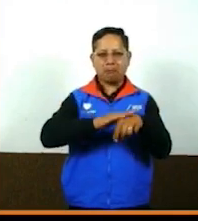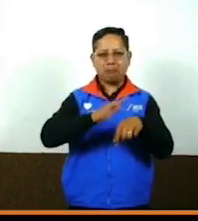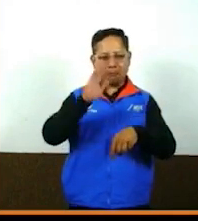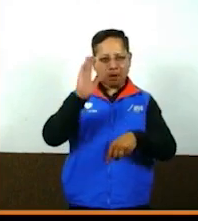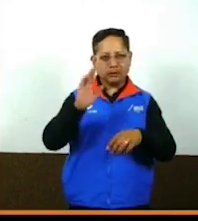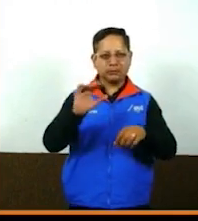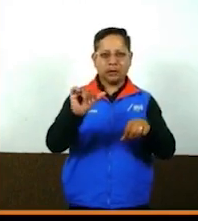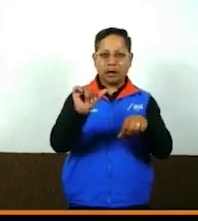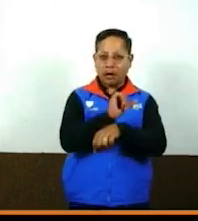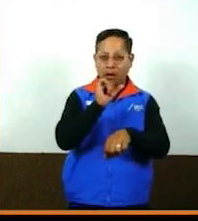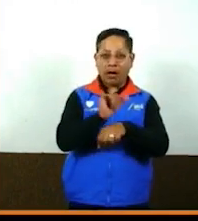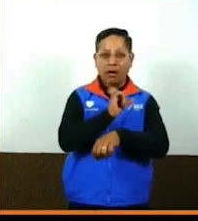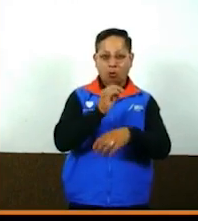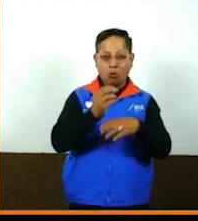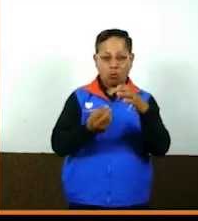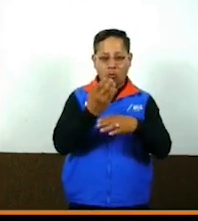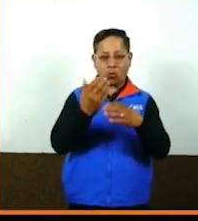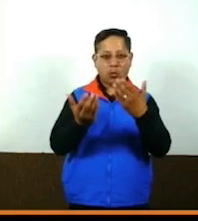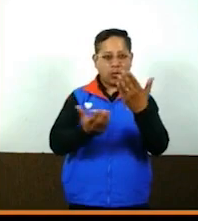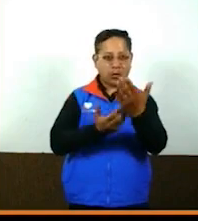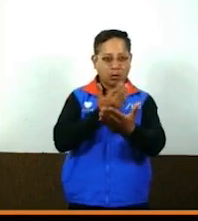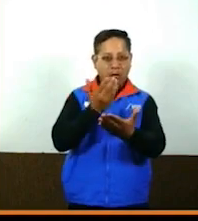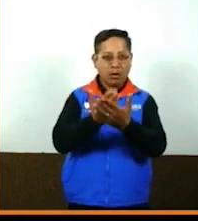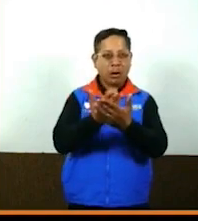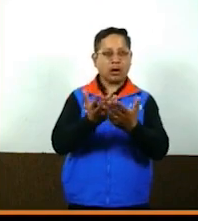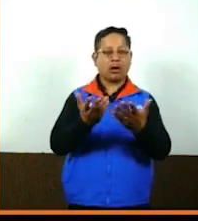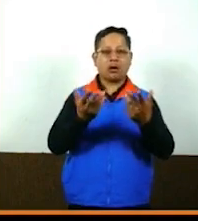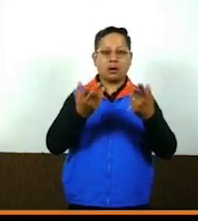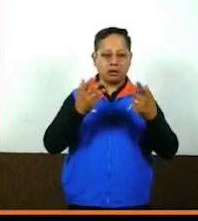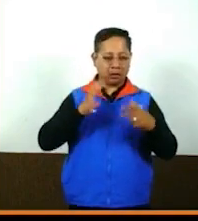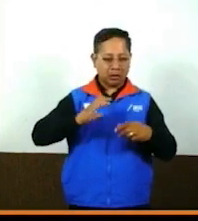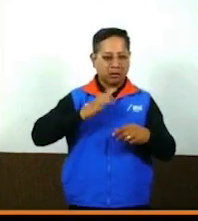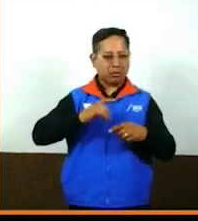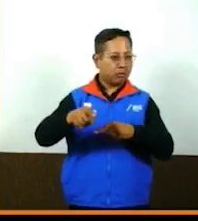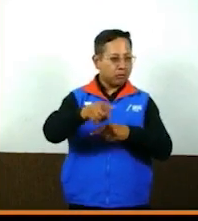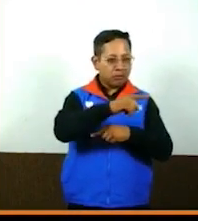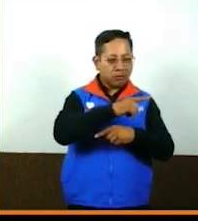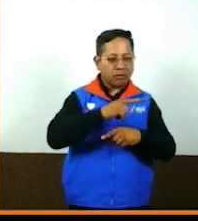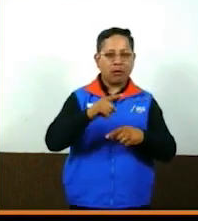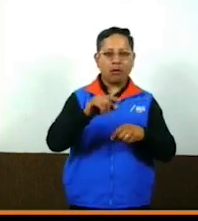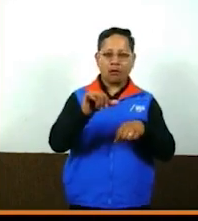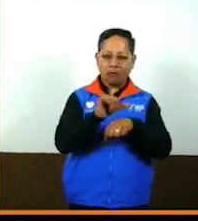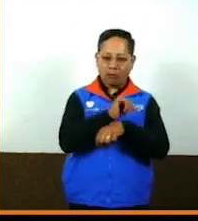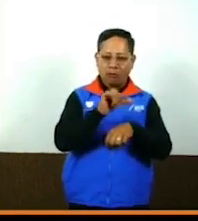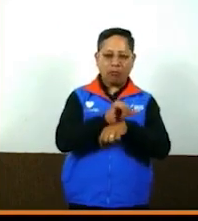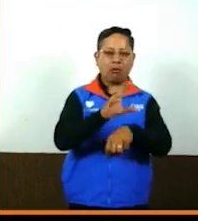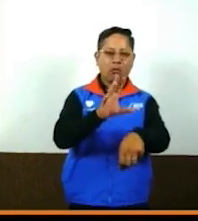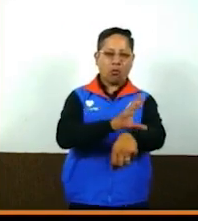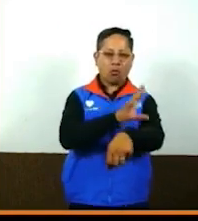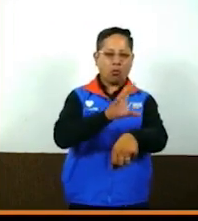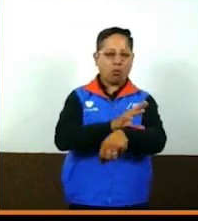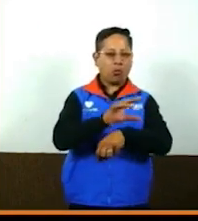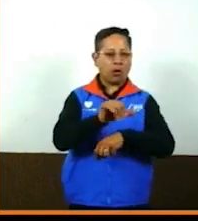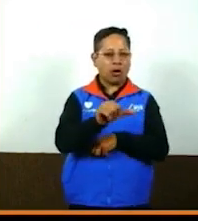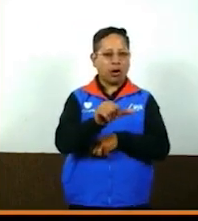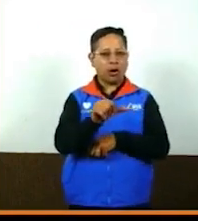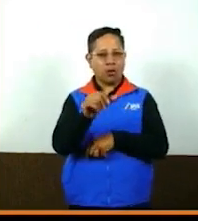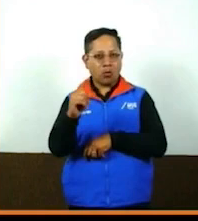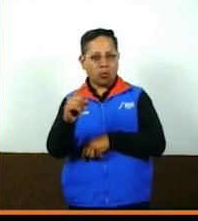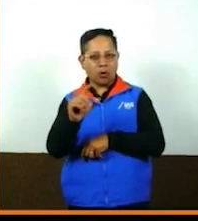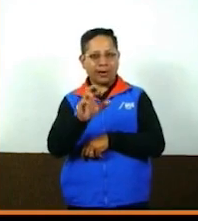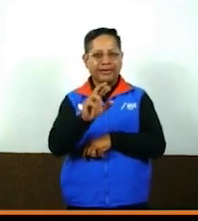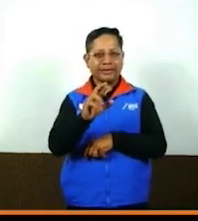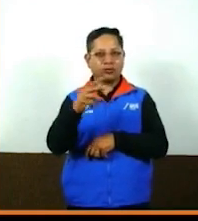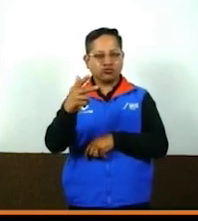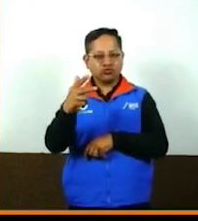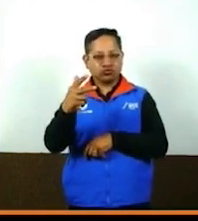modelos para poder darle una oferta amplia a nuestros clientes, desde un auto eléctrico A1 hasta un